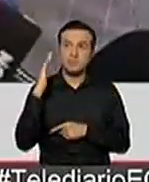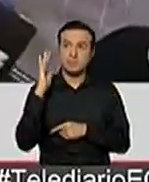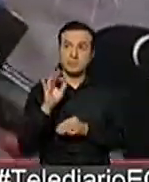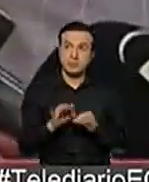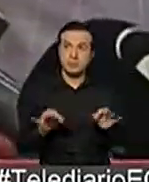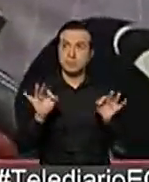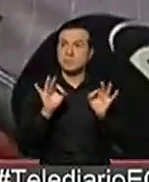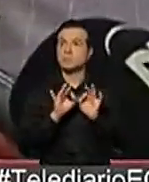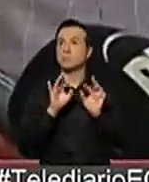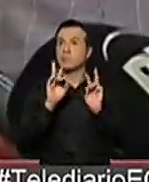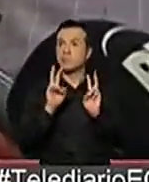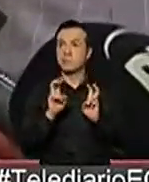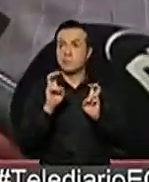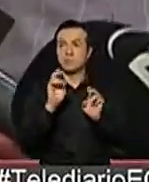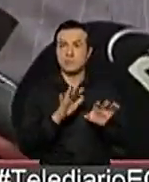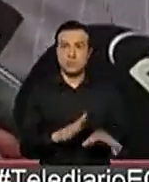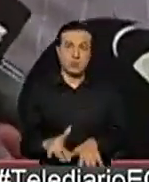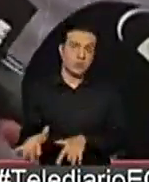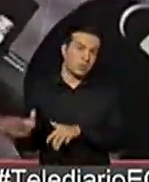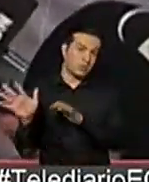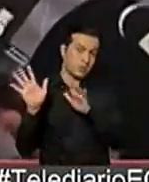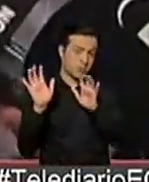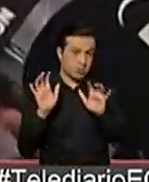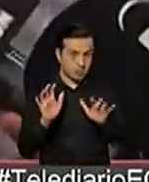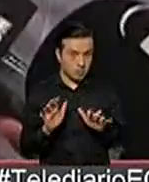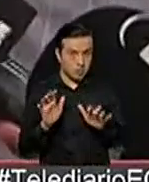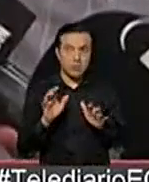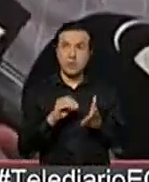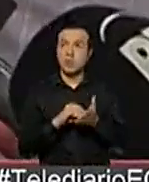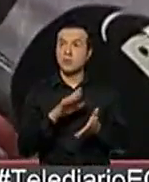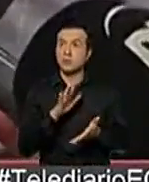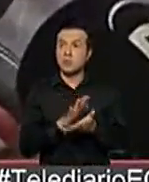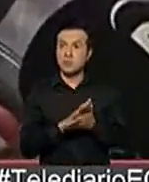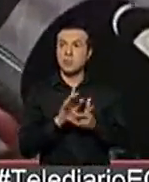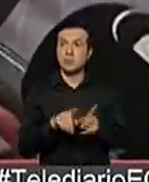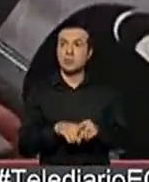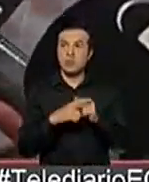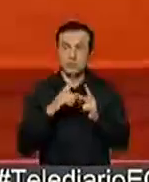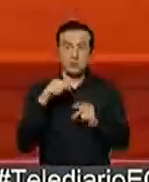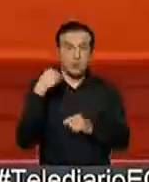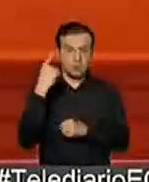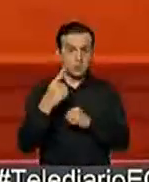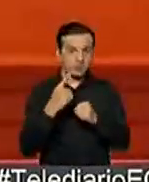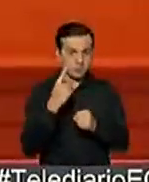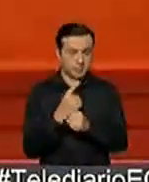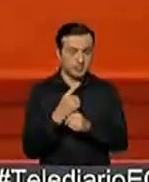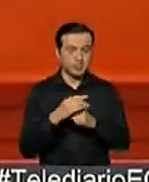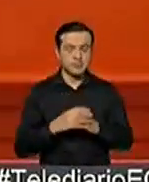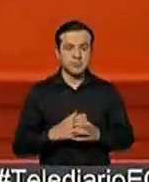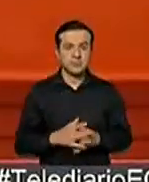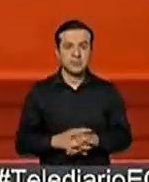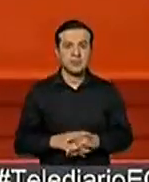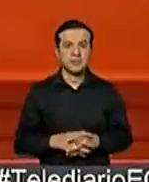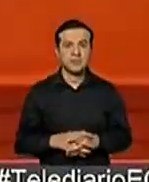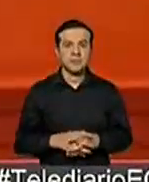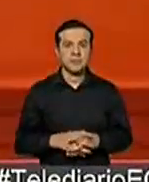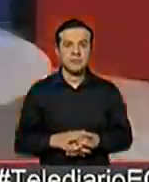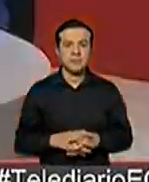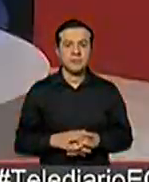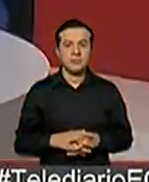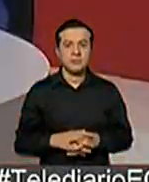todo en la parte del sistema informático, que lo implementaremos a partir del próximo año. Luis Alfredo Zúñiga, Medios